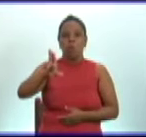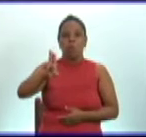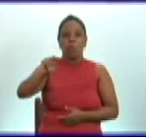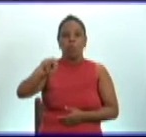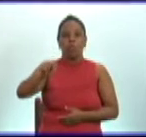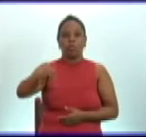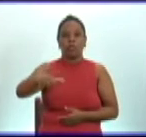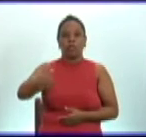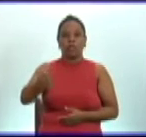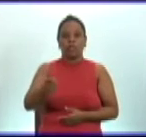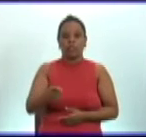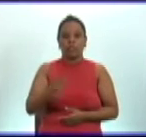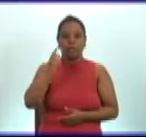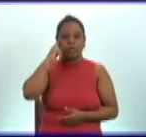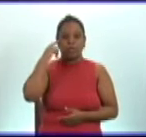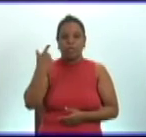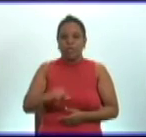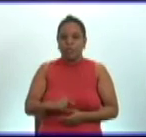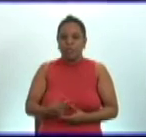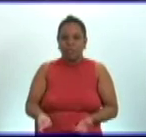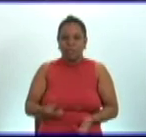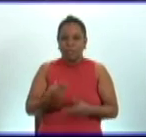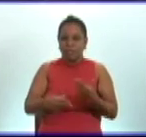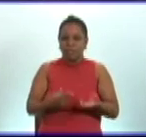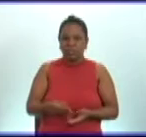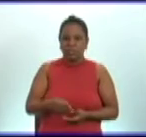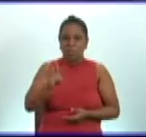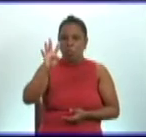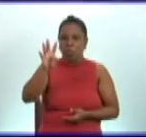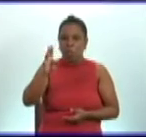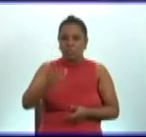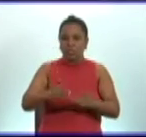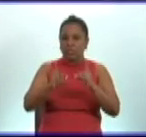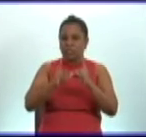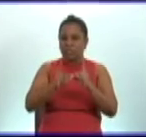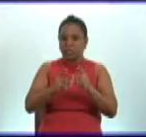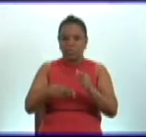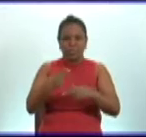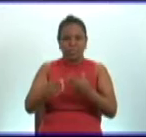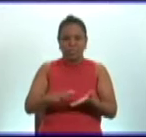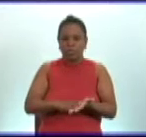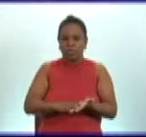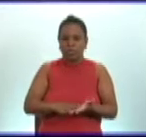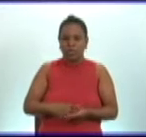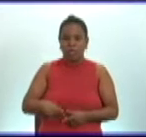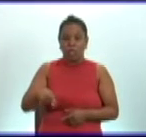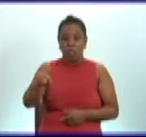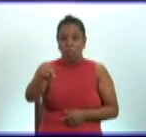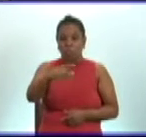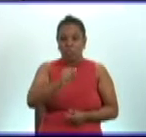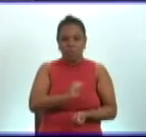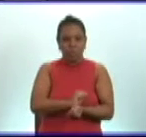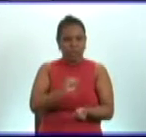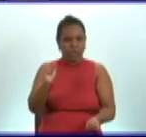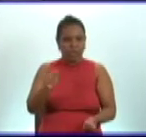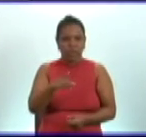4 estuvimos en el cementerio y no hicimos nada de lo que se nos acusa. Silencio. Comisario, usted no se iba a liberar. Silencio.